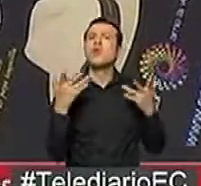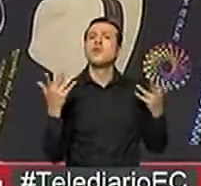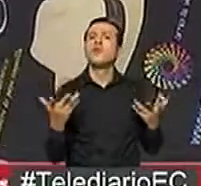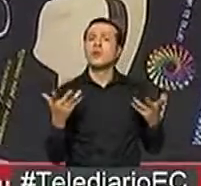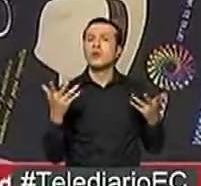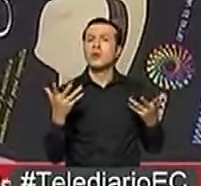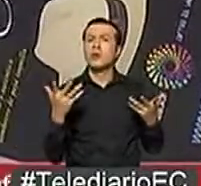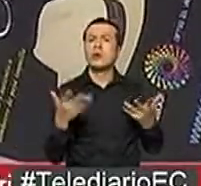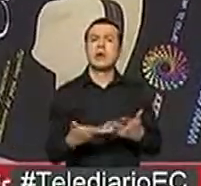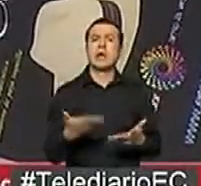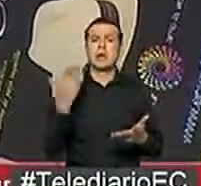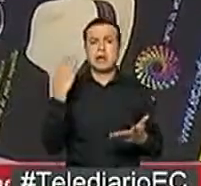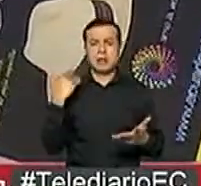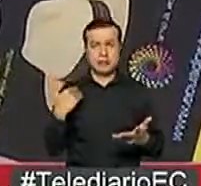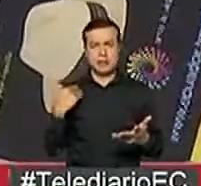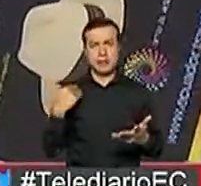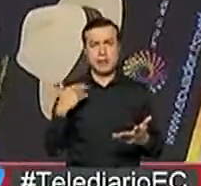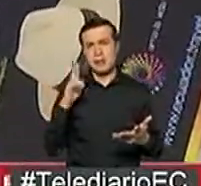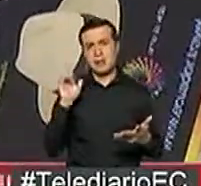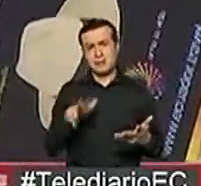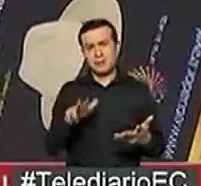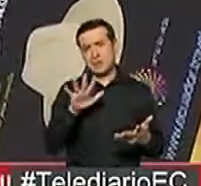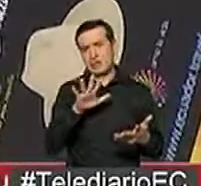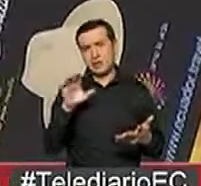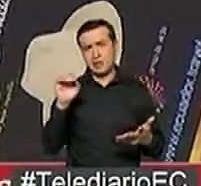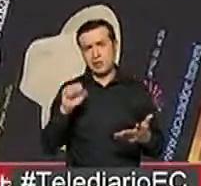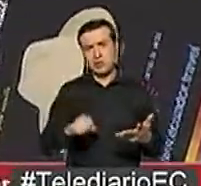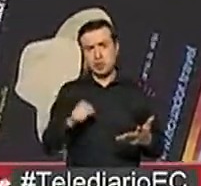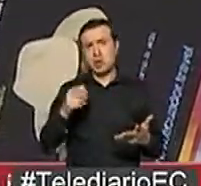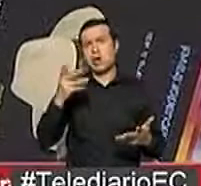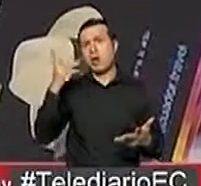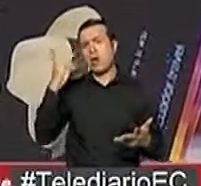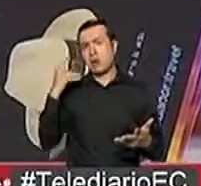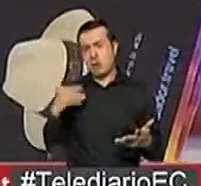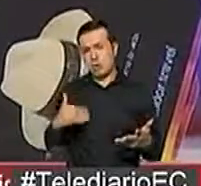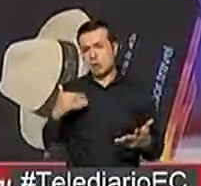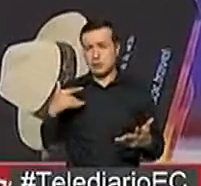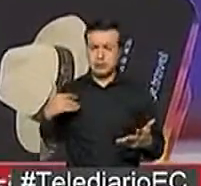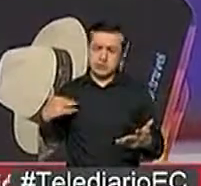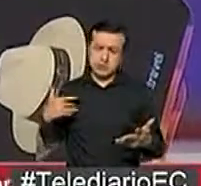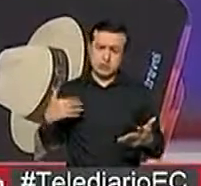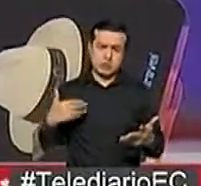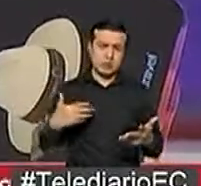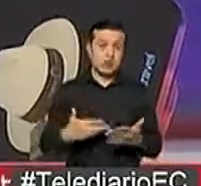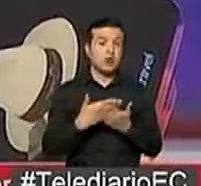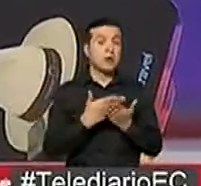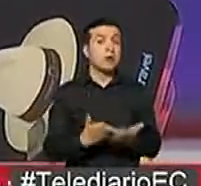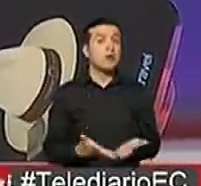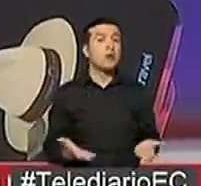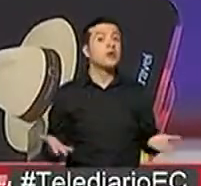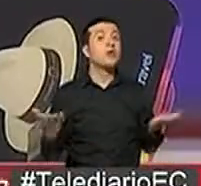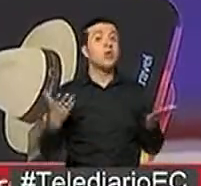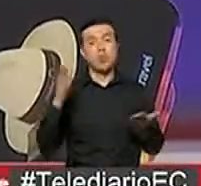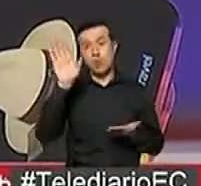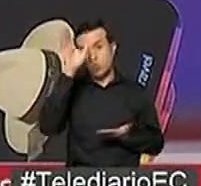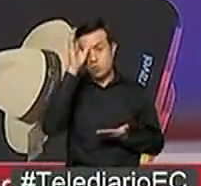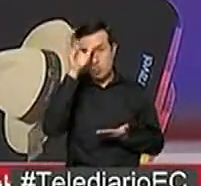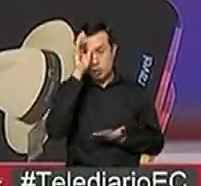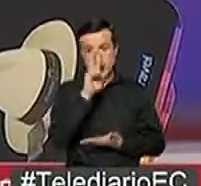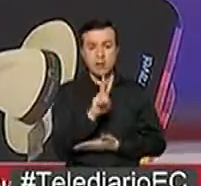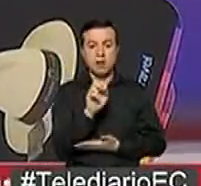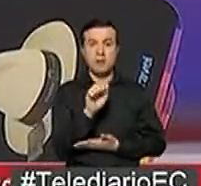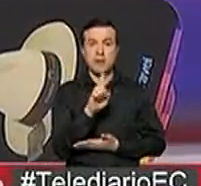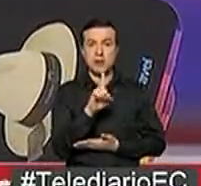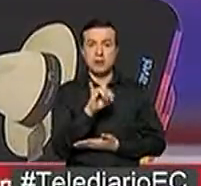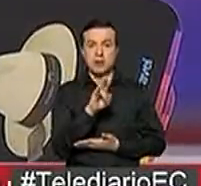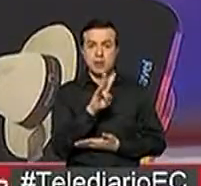en el periodo formativo hace 3.500 años antes de Cristo, representado principalmente por las culturas Valdivia